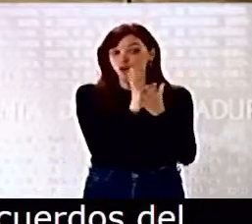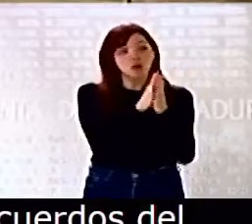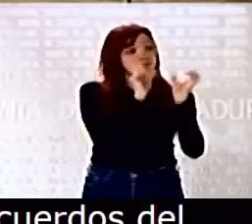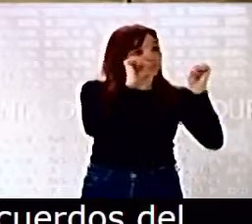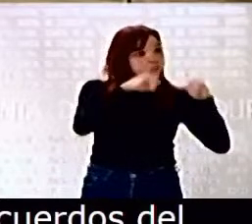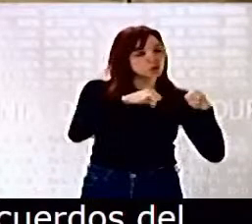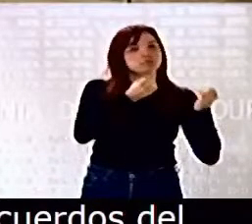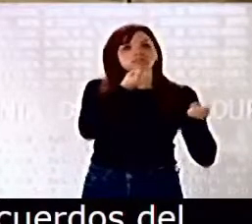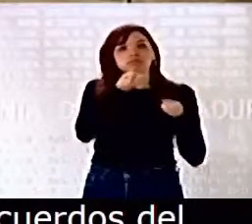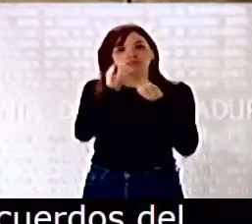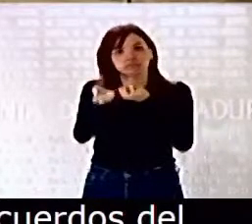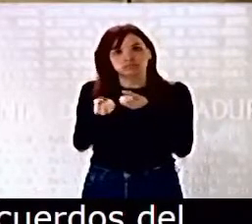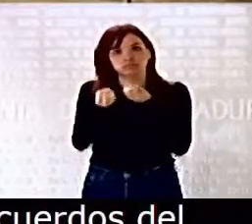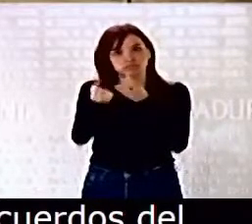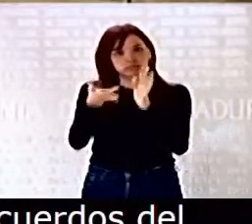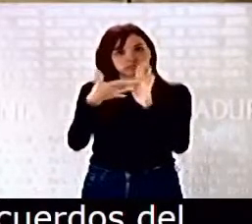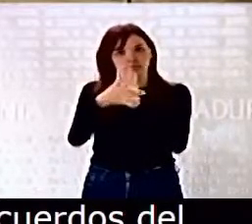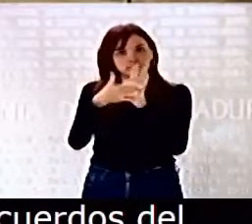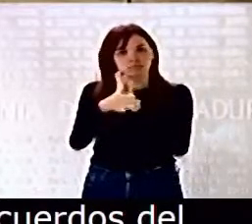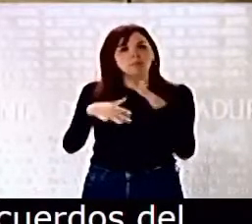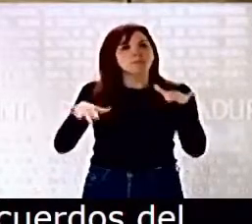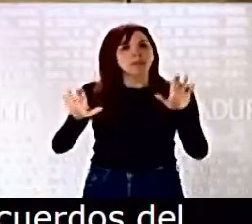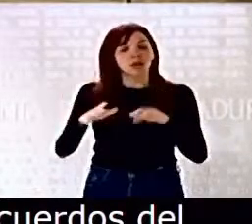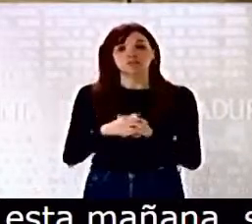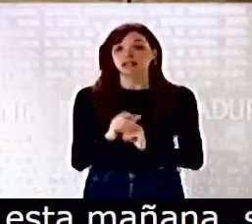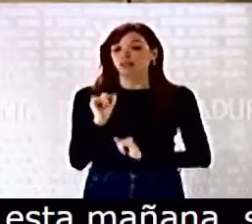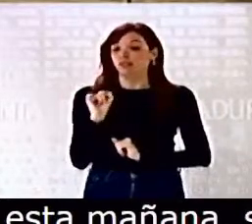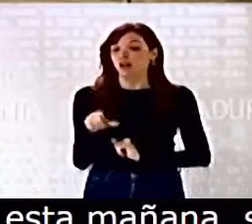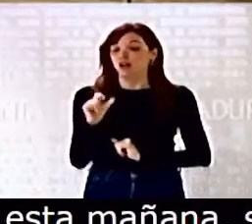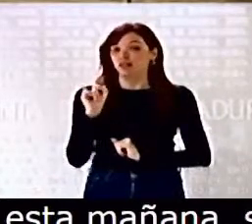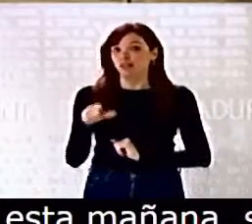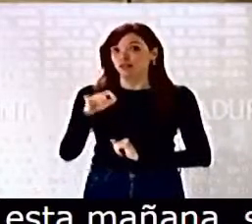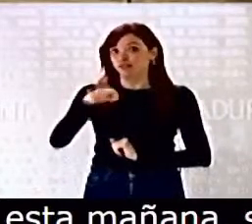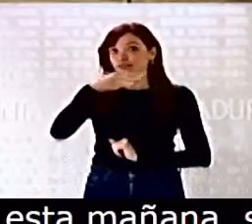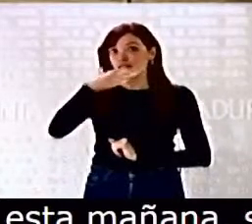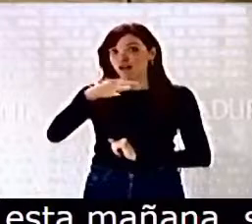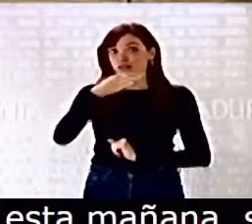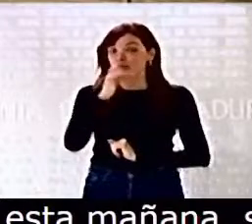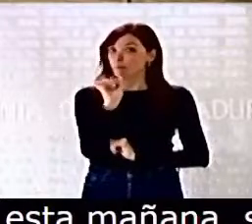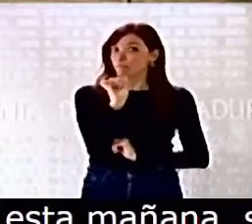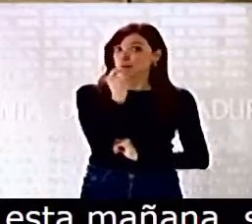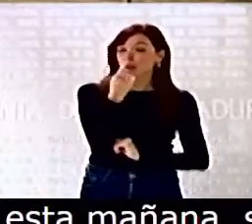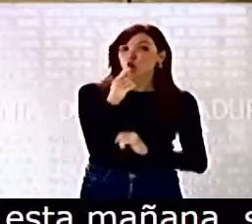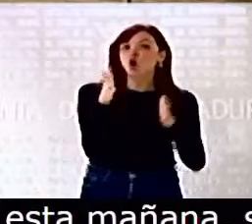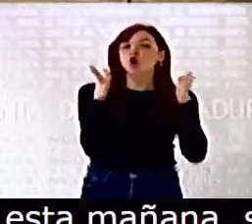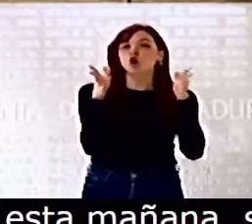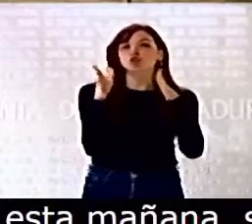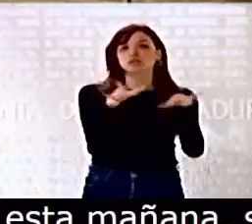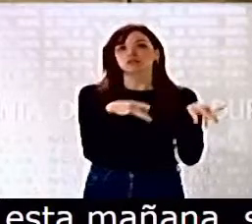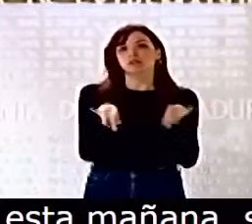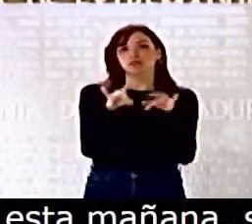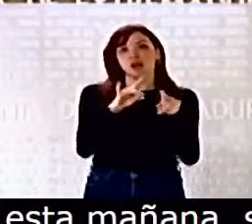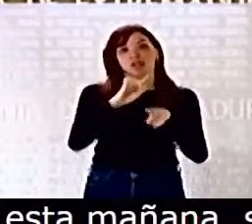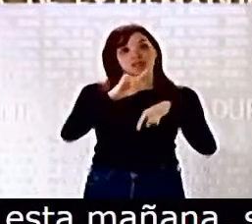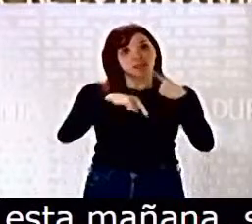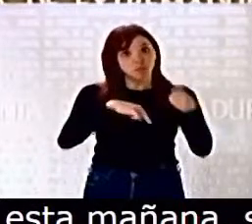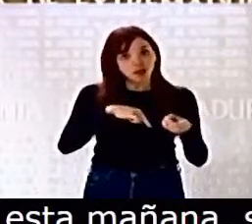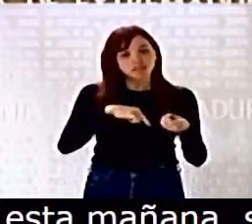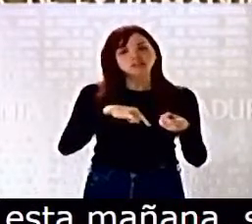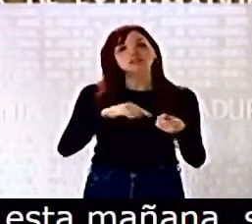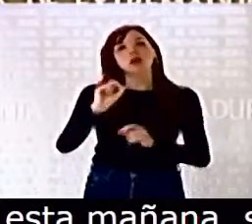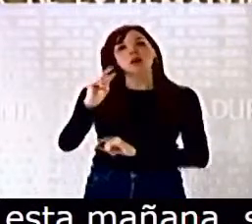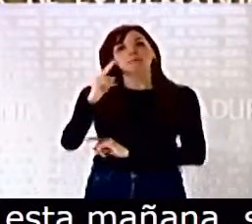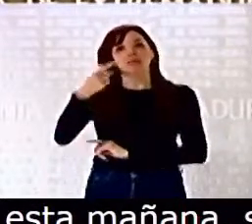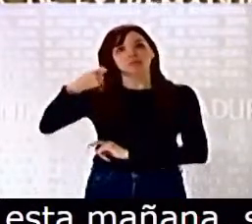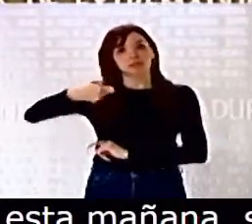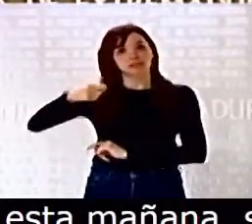sin perjuicio de que esta tarde, como es habitual, tras el Consejo Interterritorial, el vicepresidente segundo comparecerá